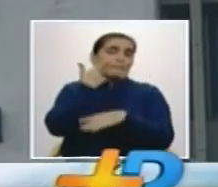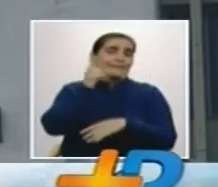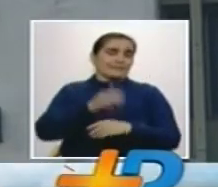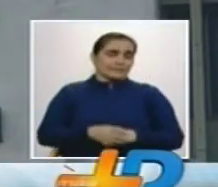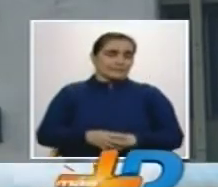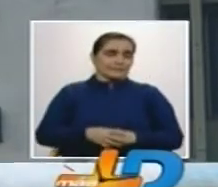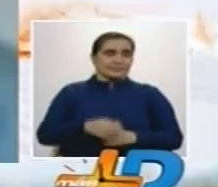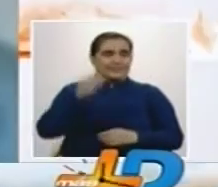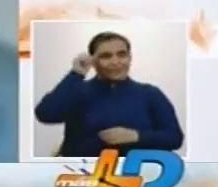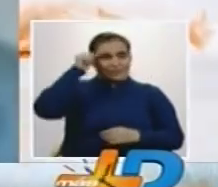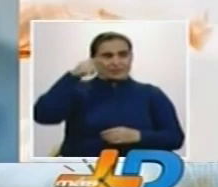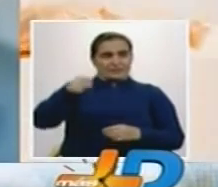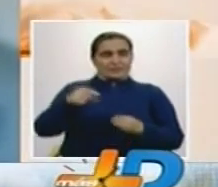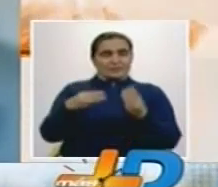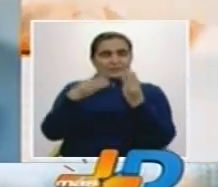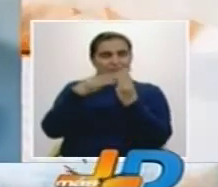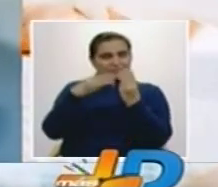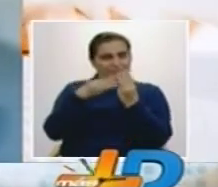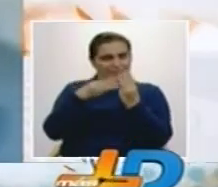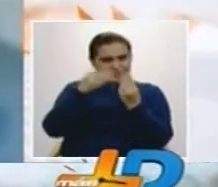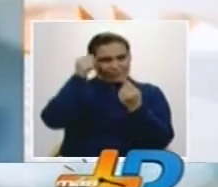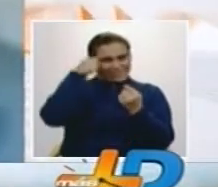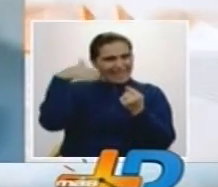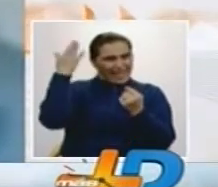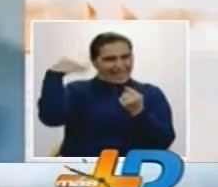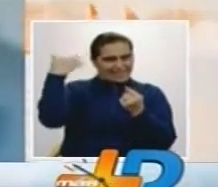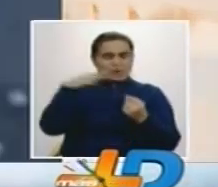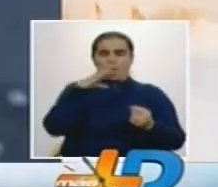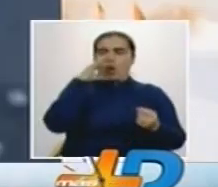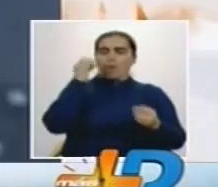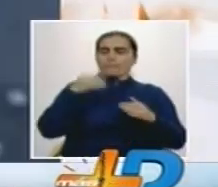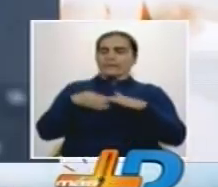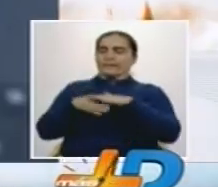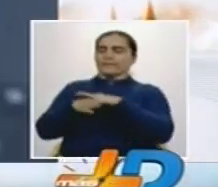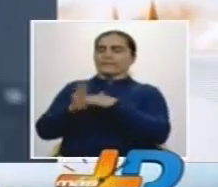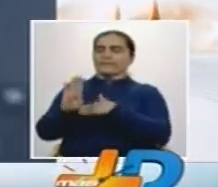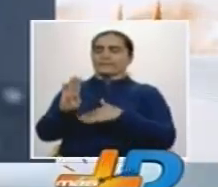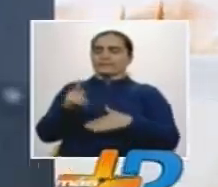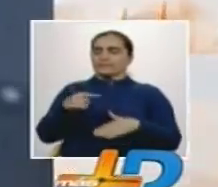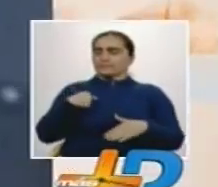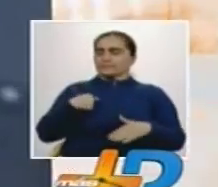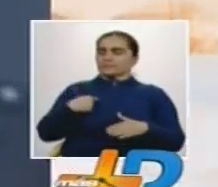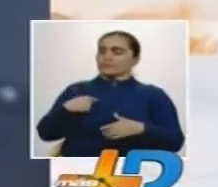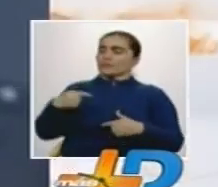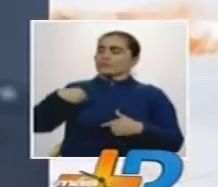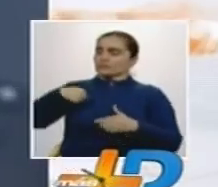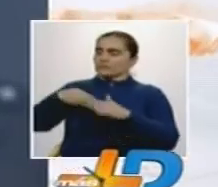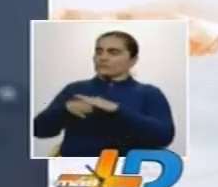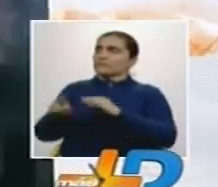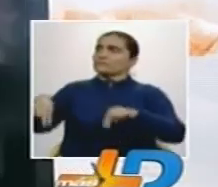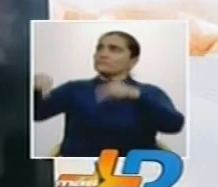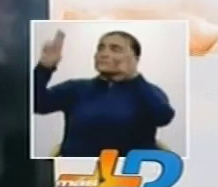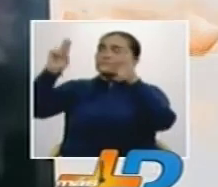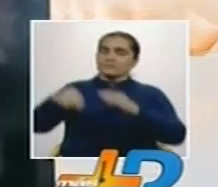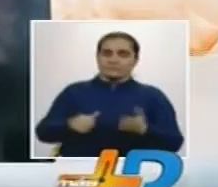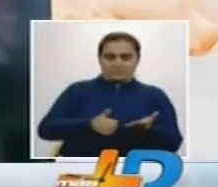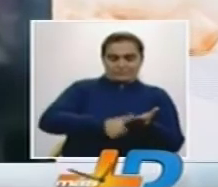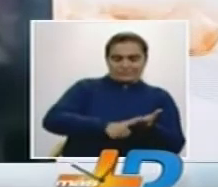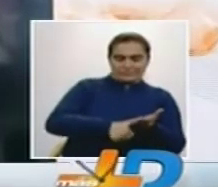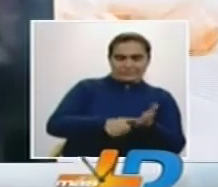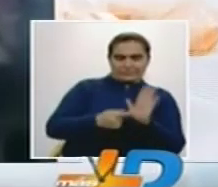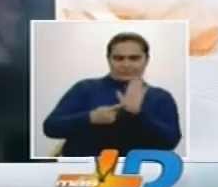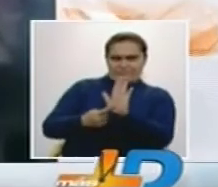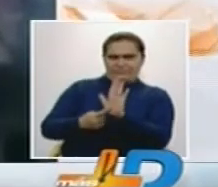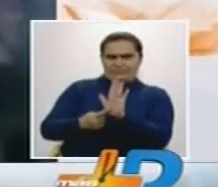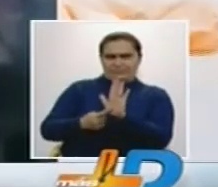fue el ingreso irregular de una persona a las instalaciones de la empresa, que se identificó con la cédula de un suboficial asesinado por las FARC y que evidenció un contrato que en Cali